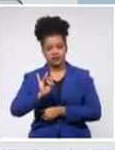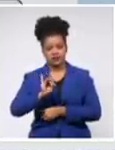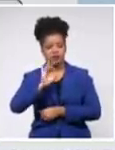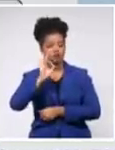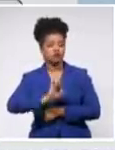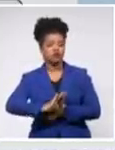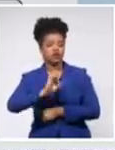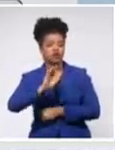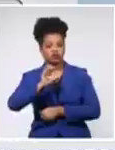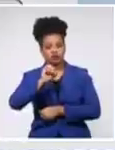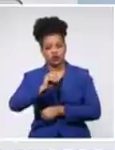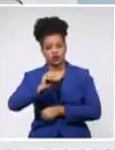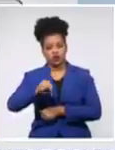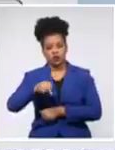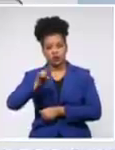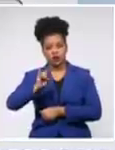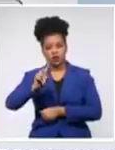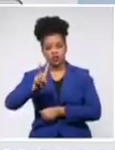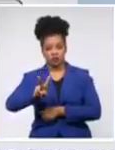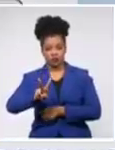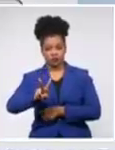0,92%, que son